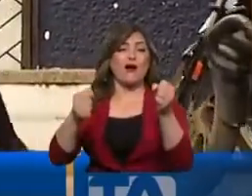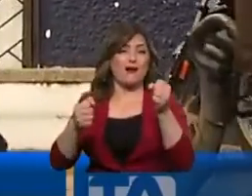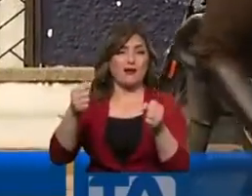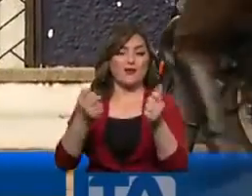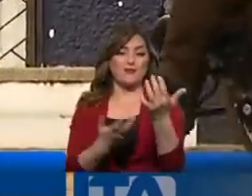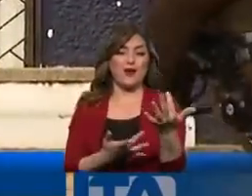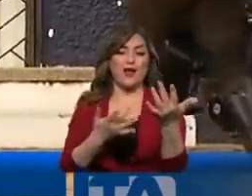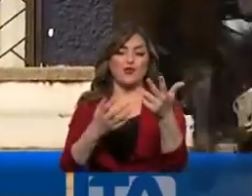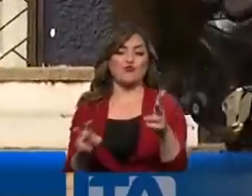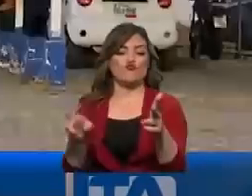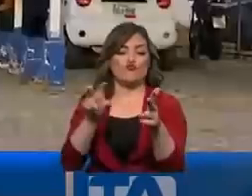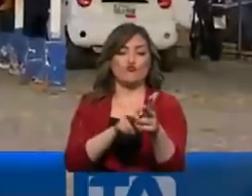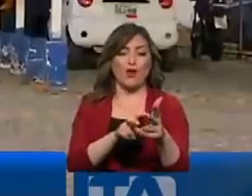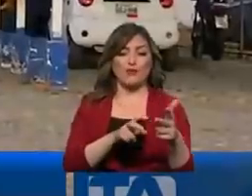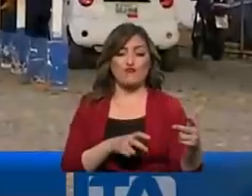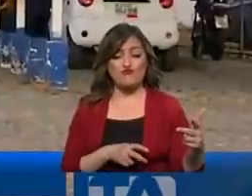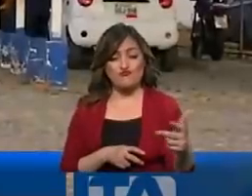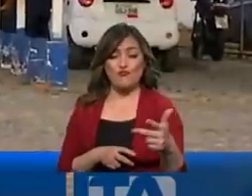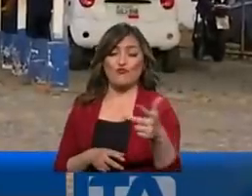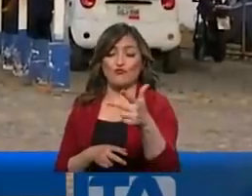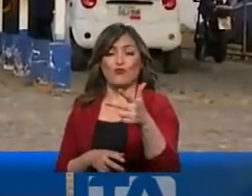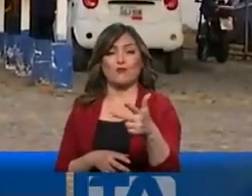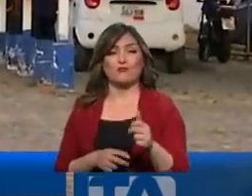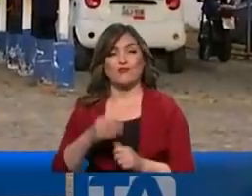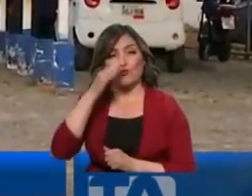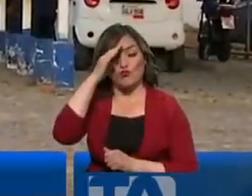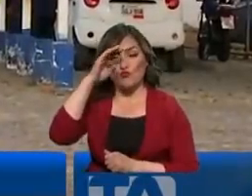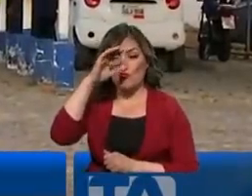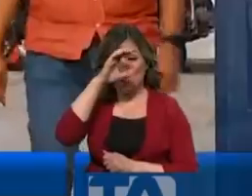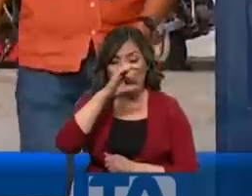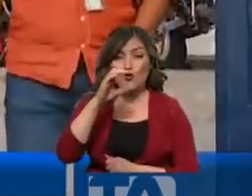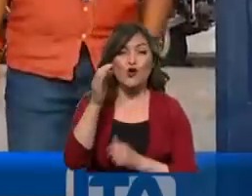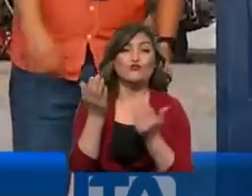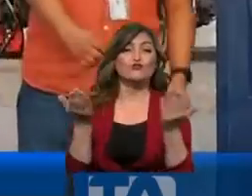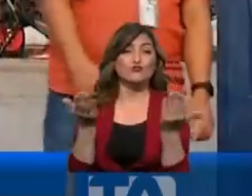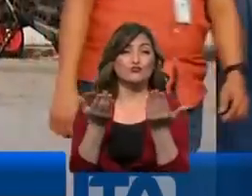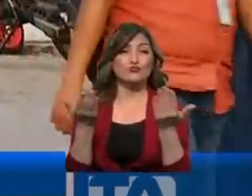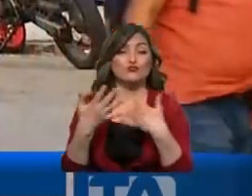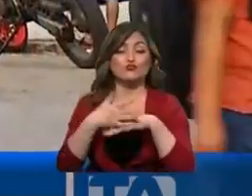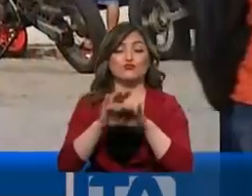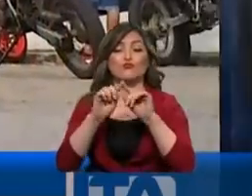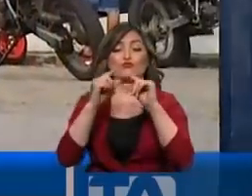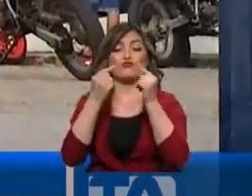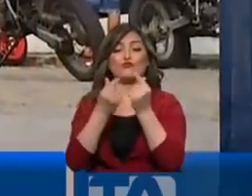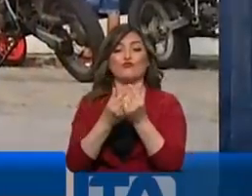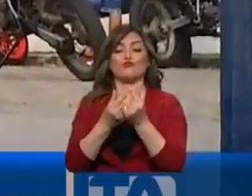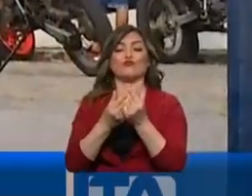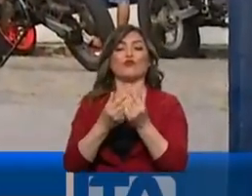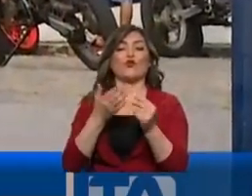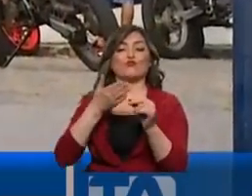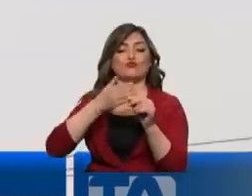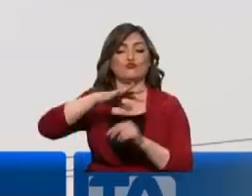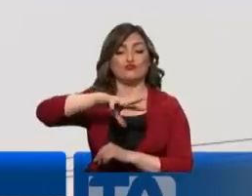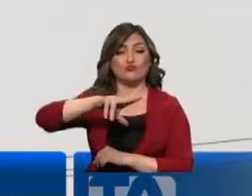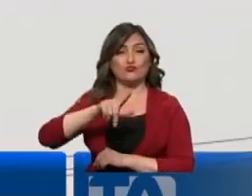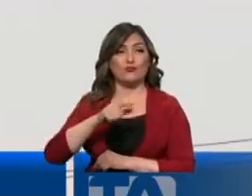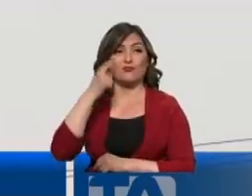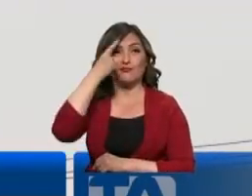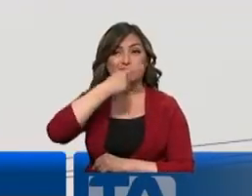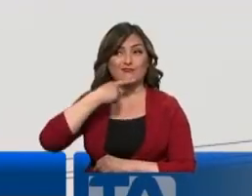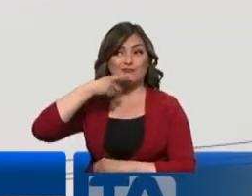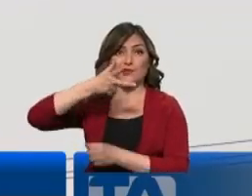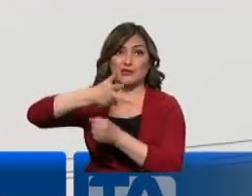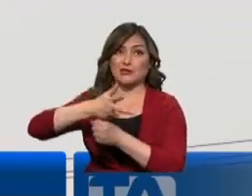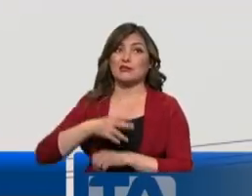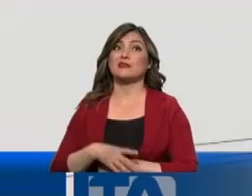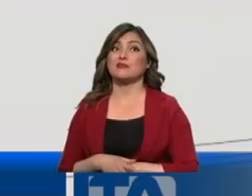los había estado esperando. La policía ahora intenta dar con el paradero de los antisociales que integrarían una banda dedicada a robar. Sus rostros quedaron grabados en los